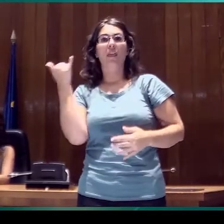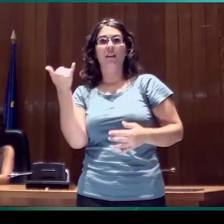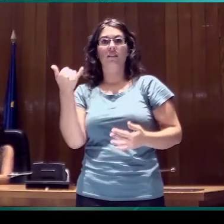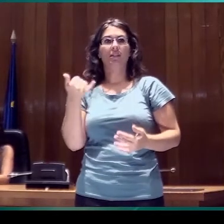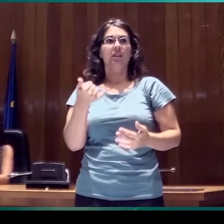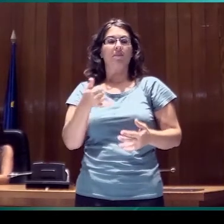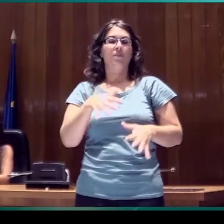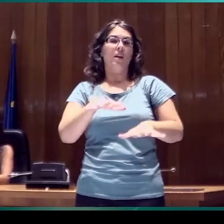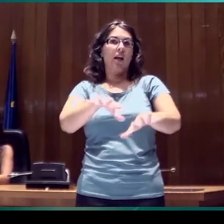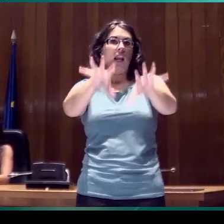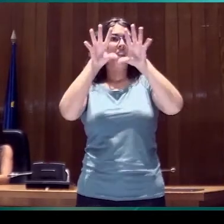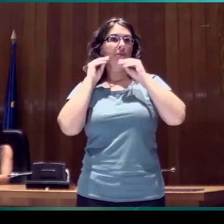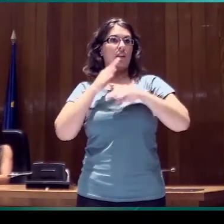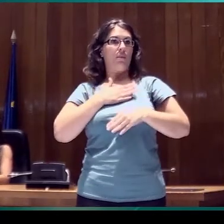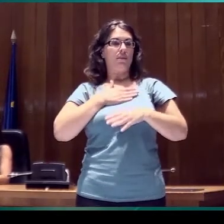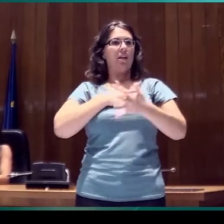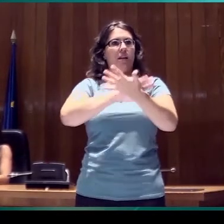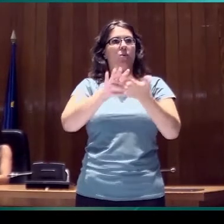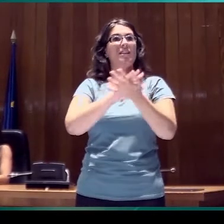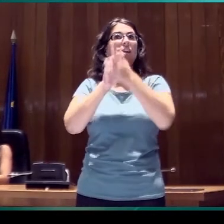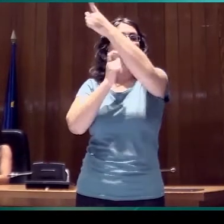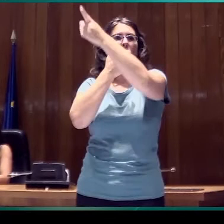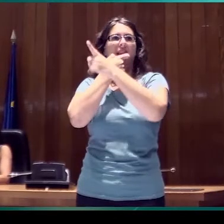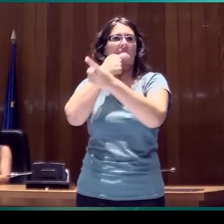test de habilidades receptivas para la lengua de signos británica.